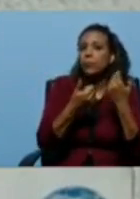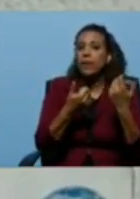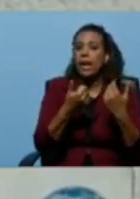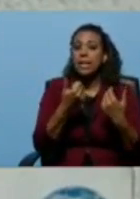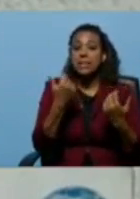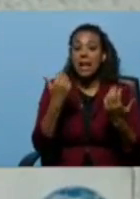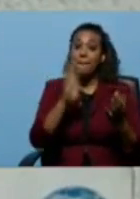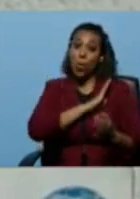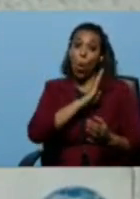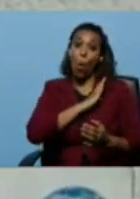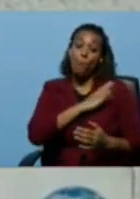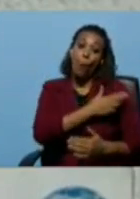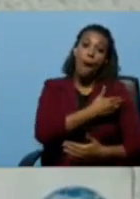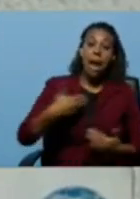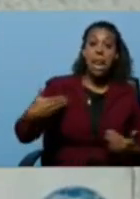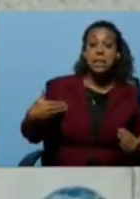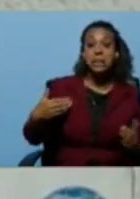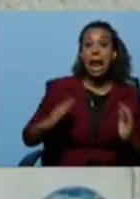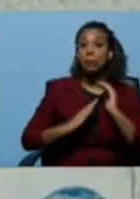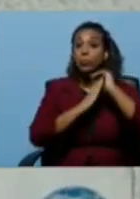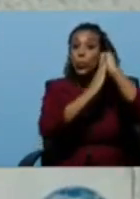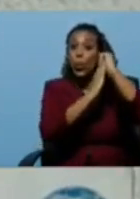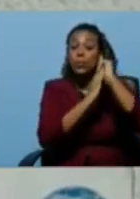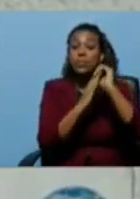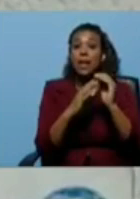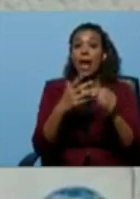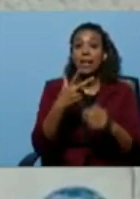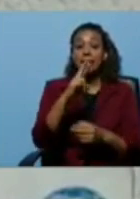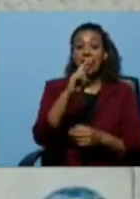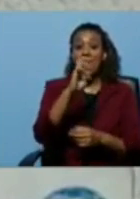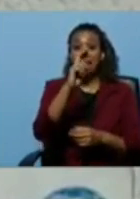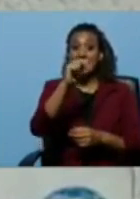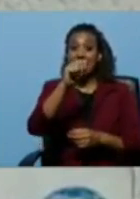de Aragua, de altísimo nivel del Tren de Aragua,